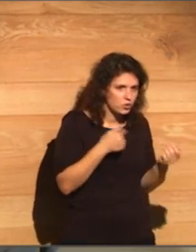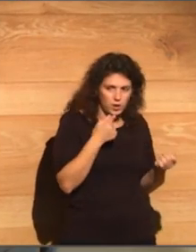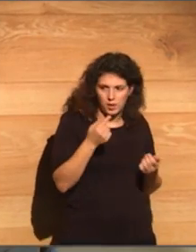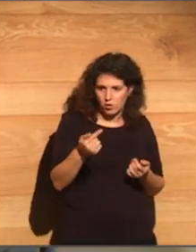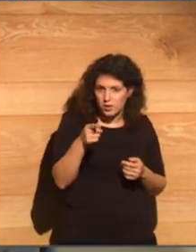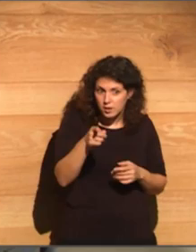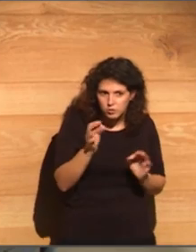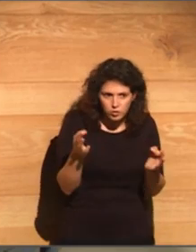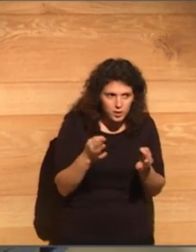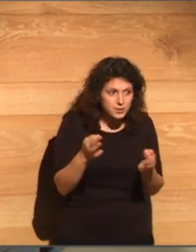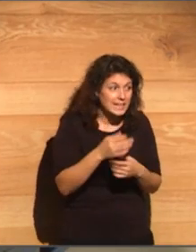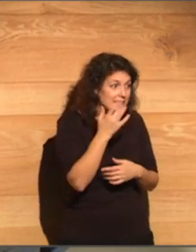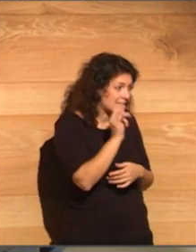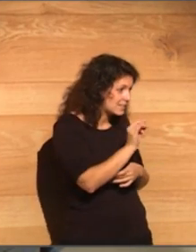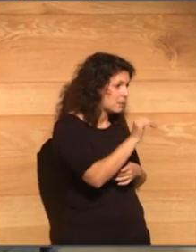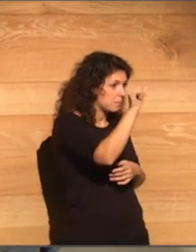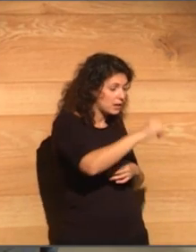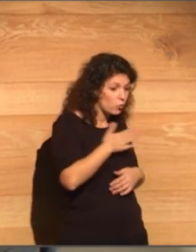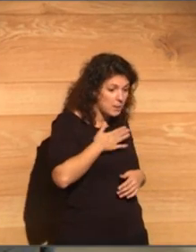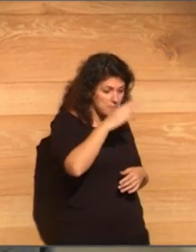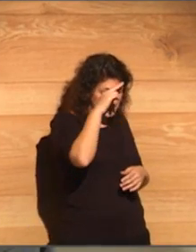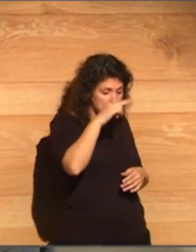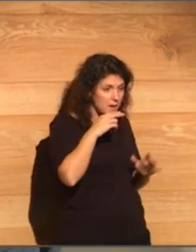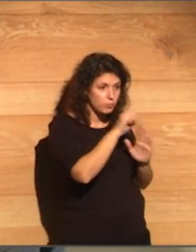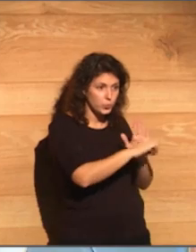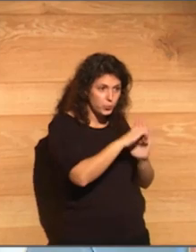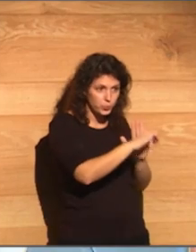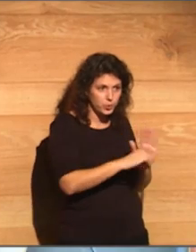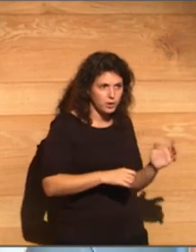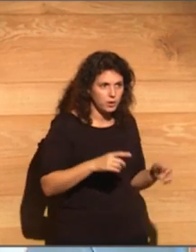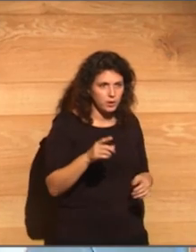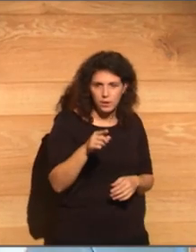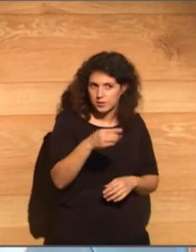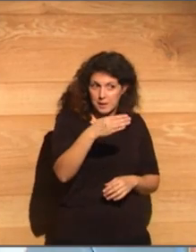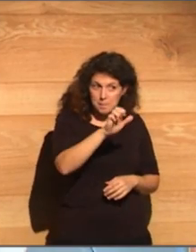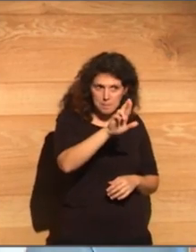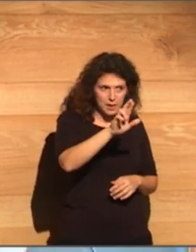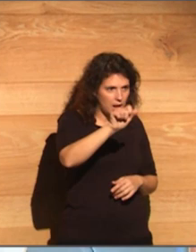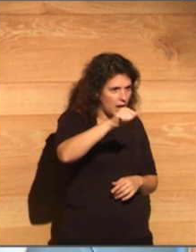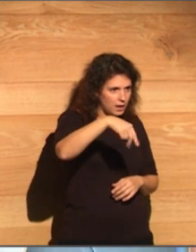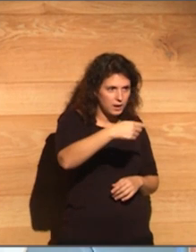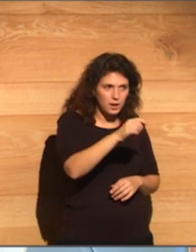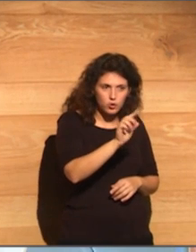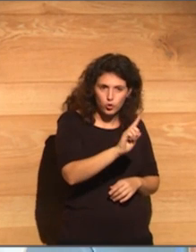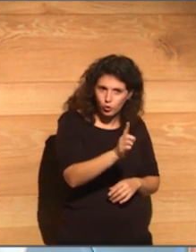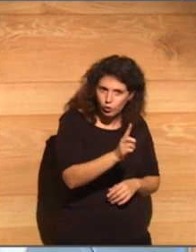Digo, pero esto, dice, sí, la película que rodó mi supuesto padre. Digo, perdona, pero esto no fue Berlanga,